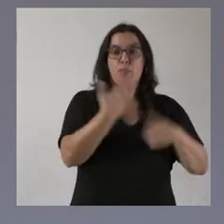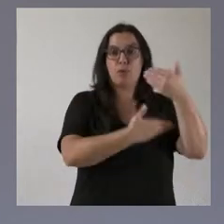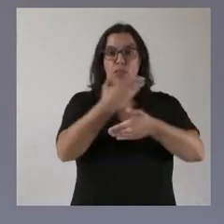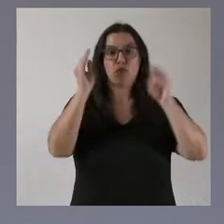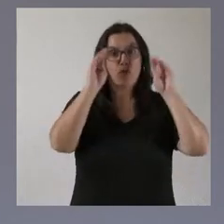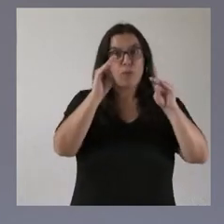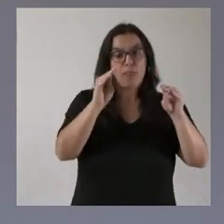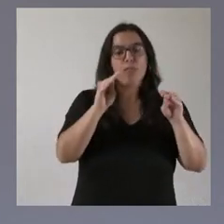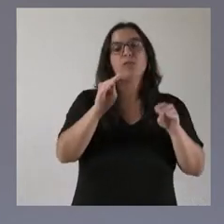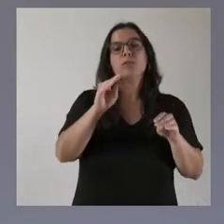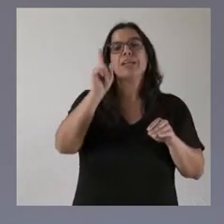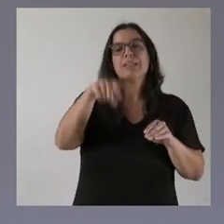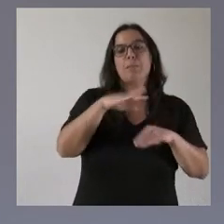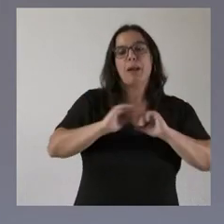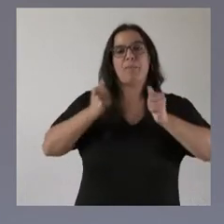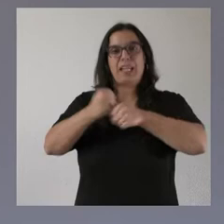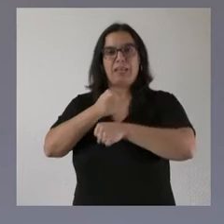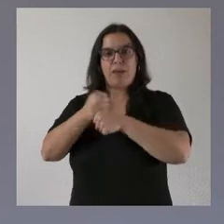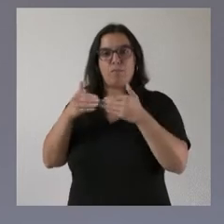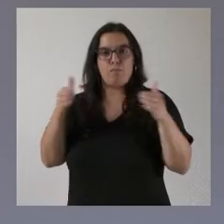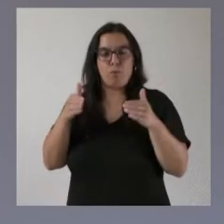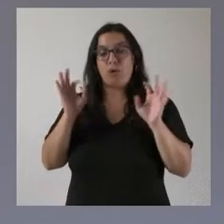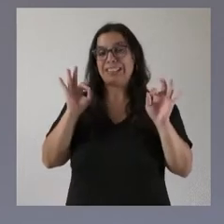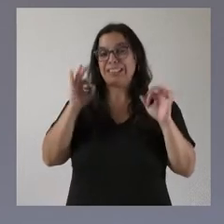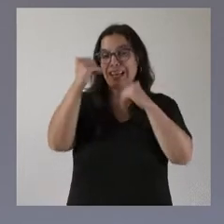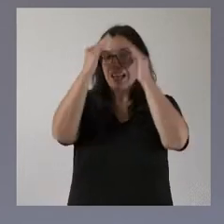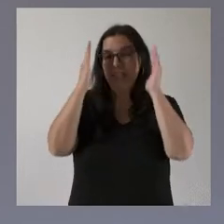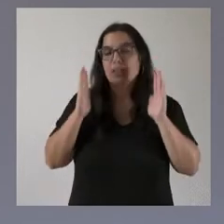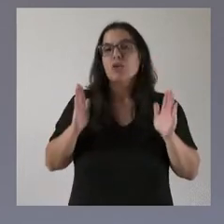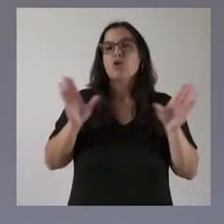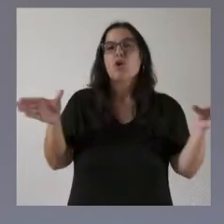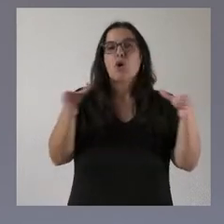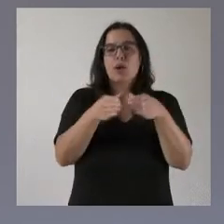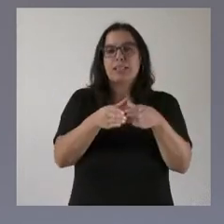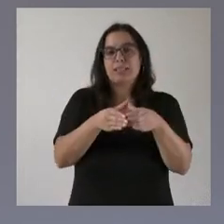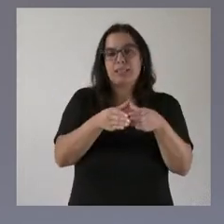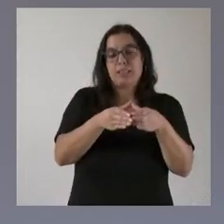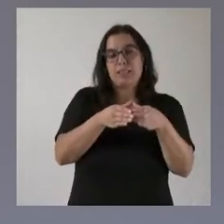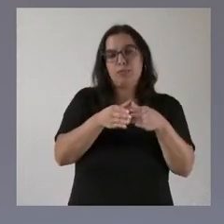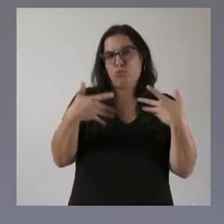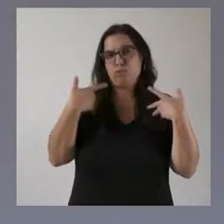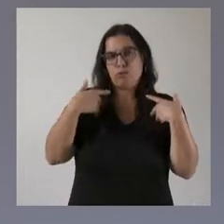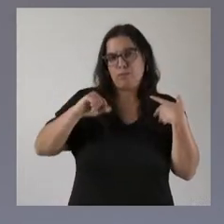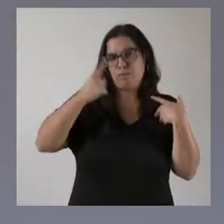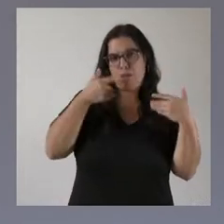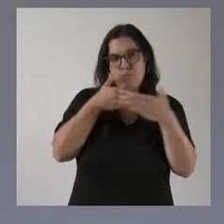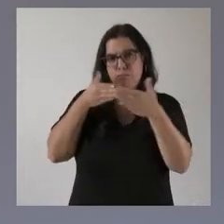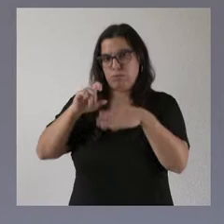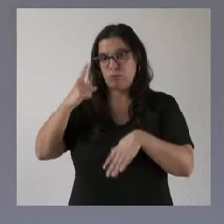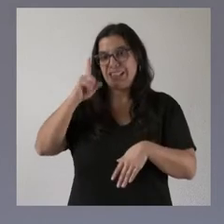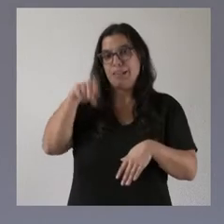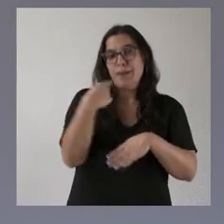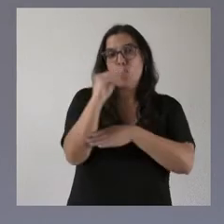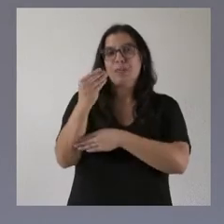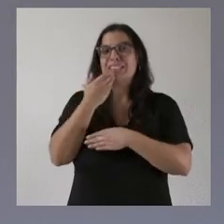y de incorporación al mercado laboral con especial atención a los colectivos más desfavorecidos y a la juventud del medio